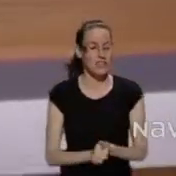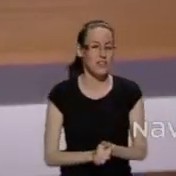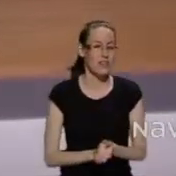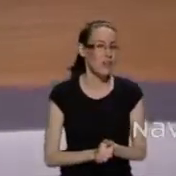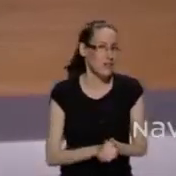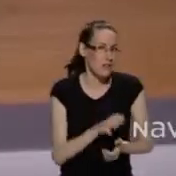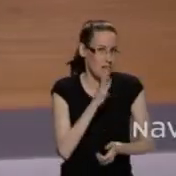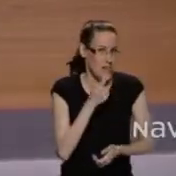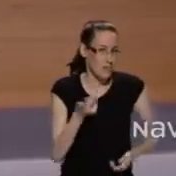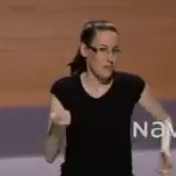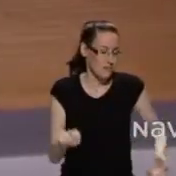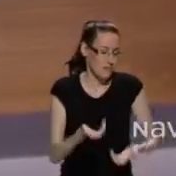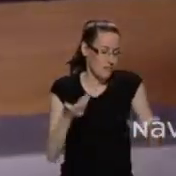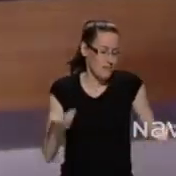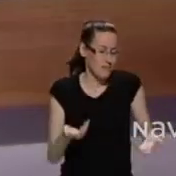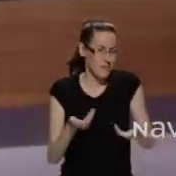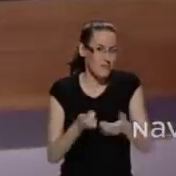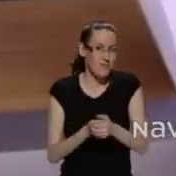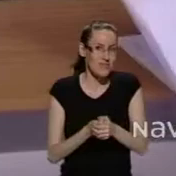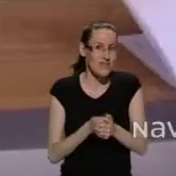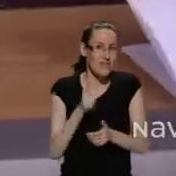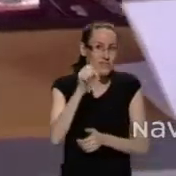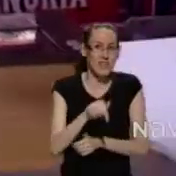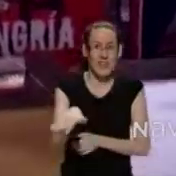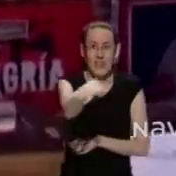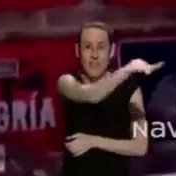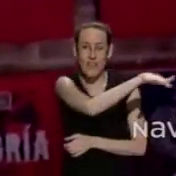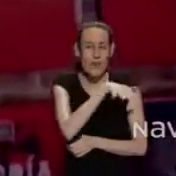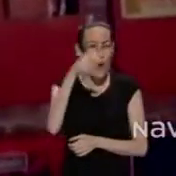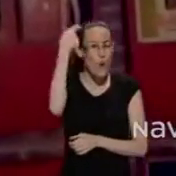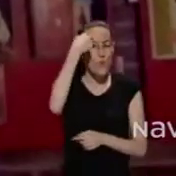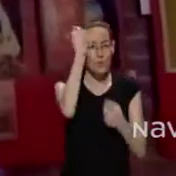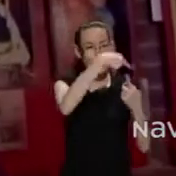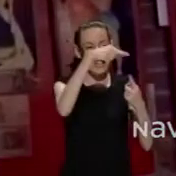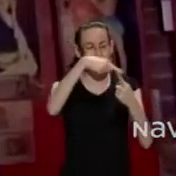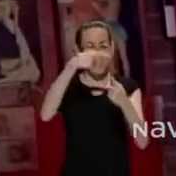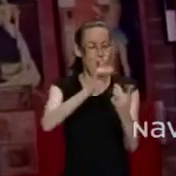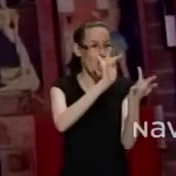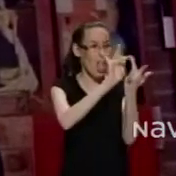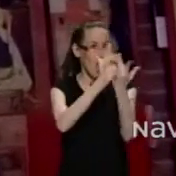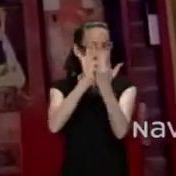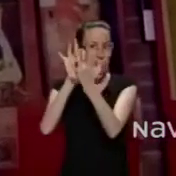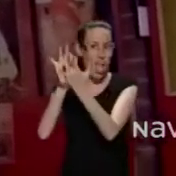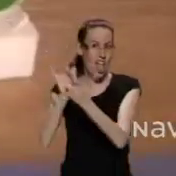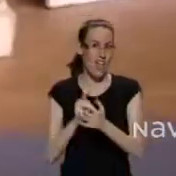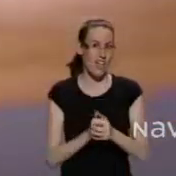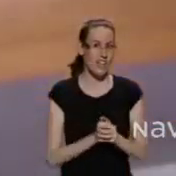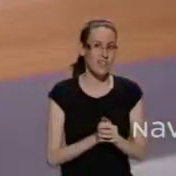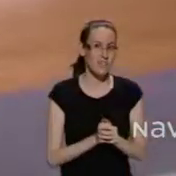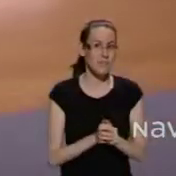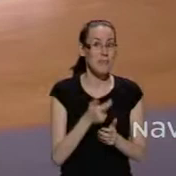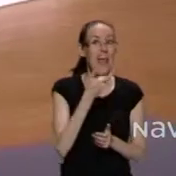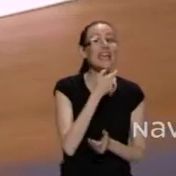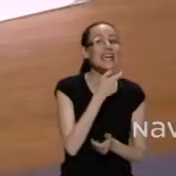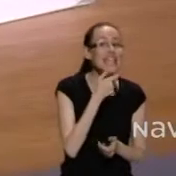Porque... Esto es... Esto es una torre de Babel. No sé si soy... Como una zafata me siento a veces. El de inglés.